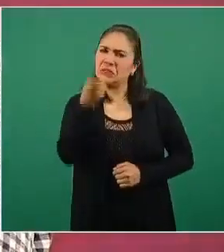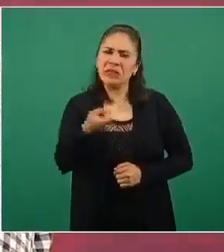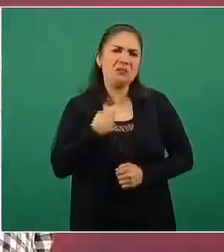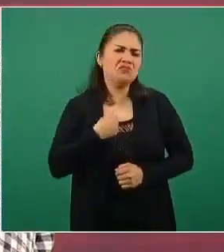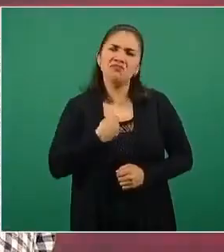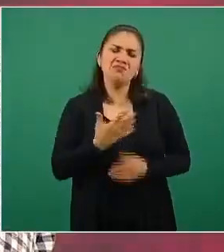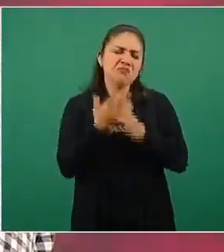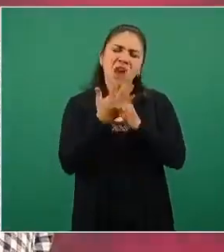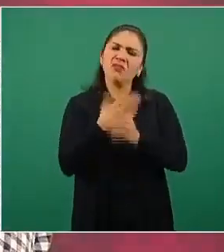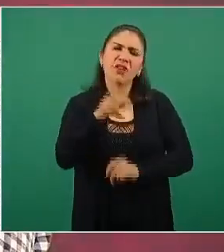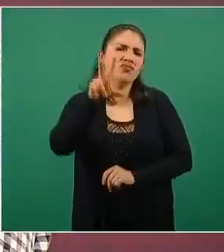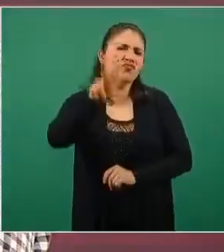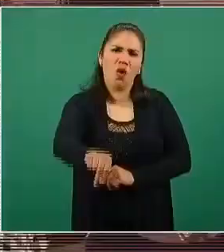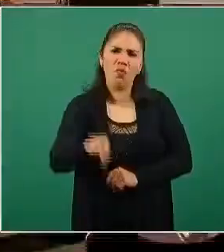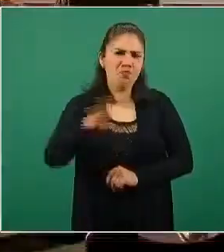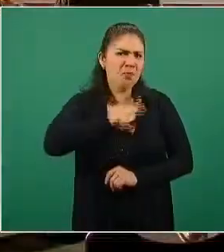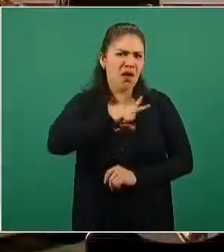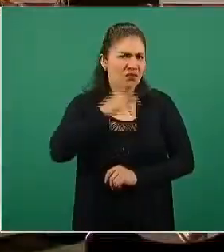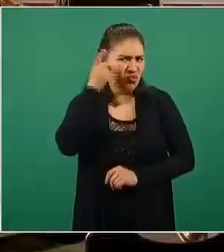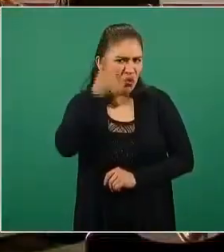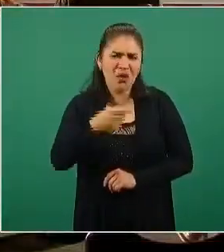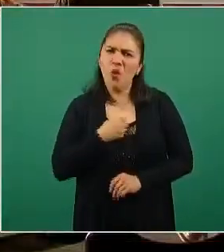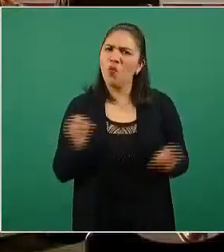declararon oportunamente ayer,